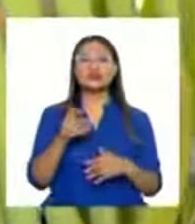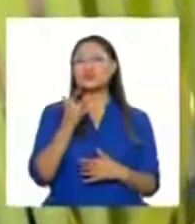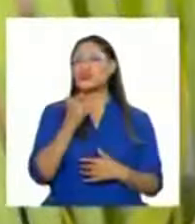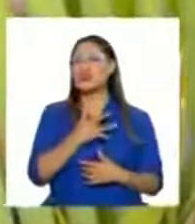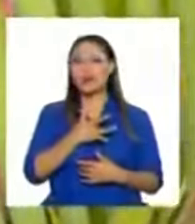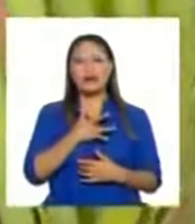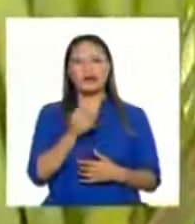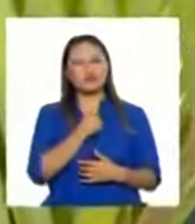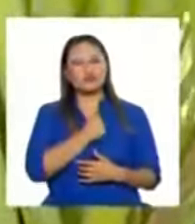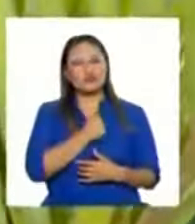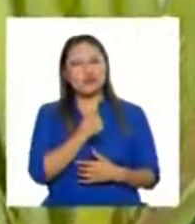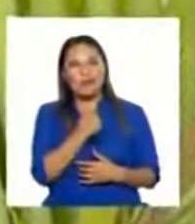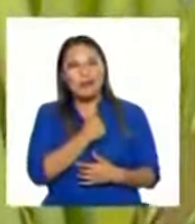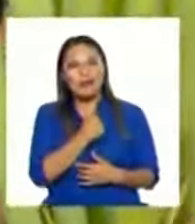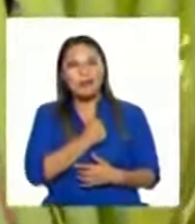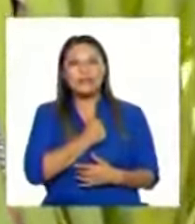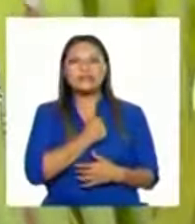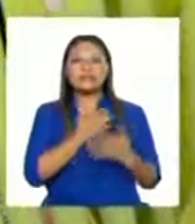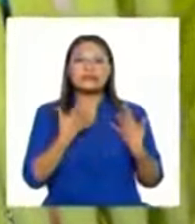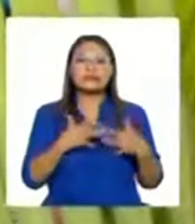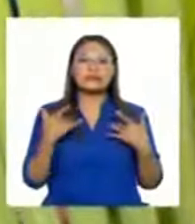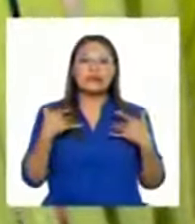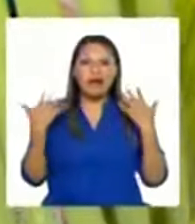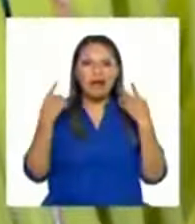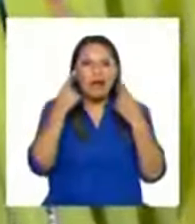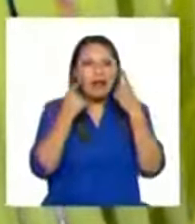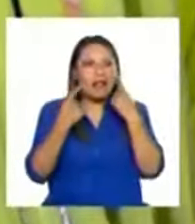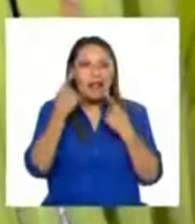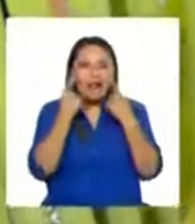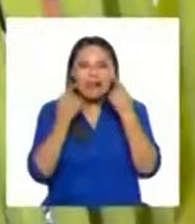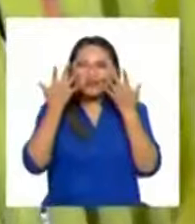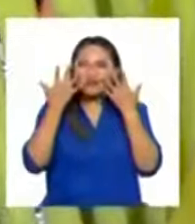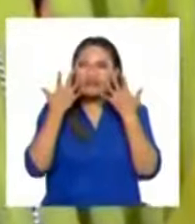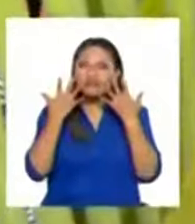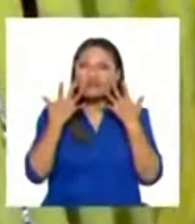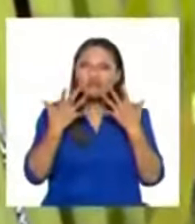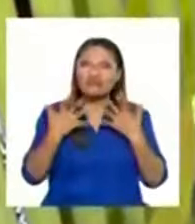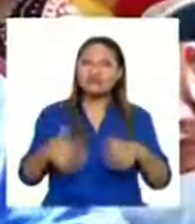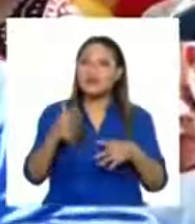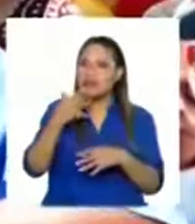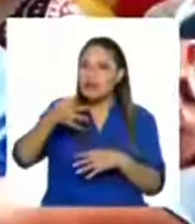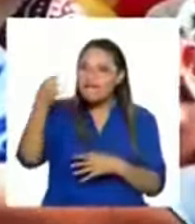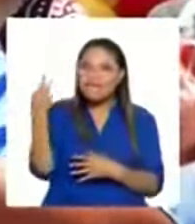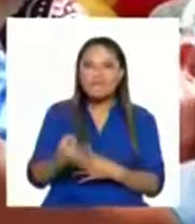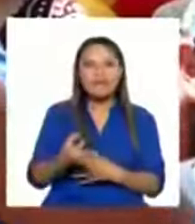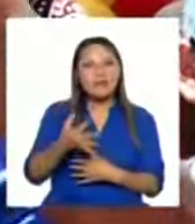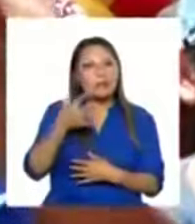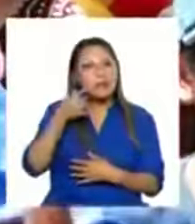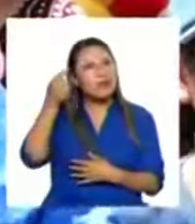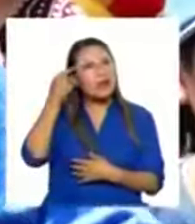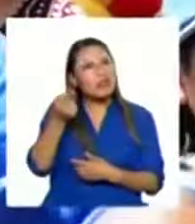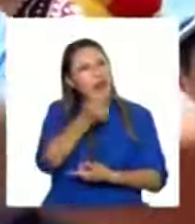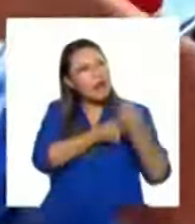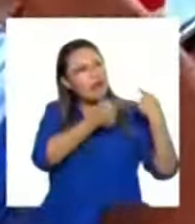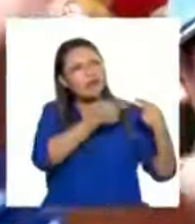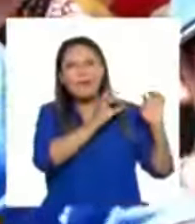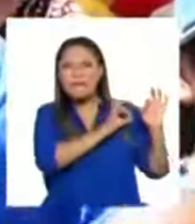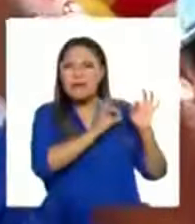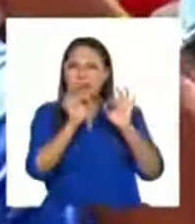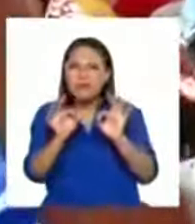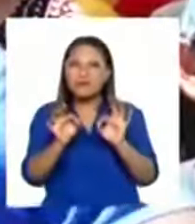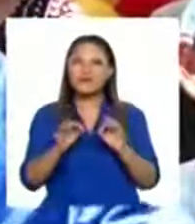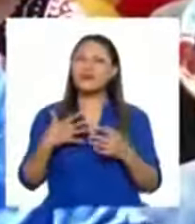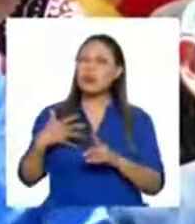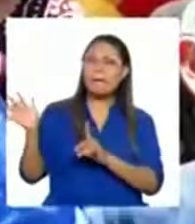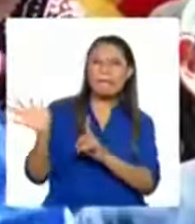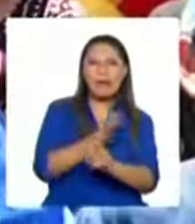muy fuerte, que no podía aguantarme, hasta mis lágrimas salían, parecía real. Pensaba que lo maltratamos, hicimos todo,